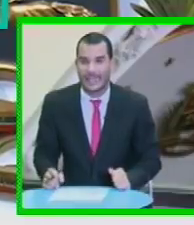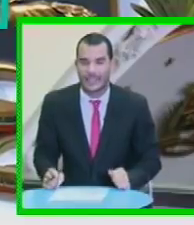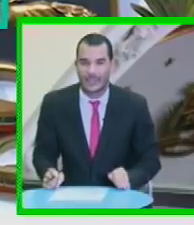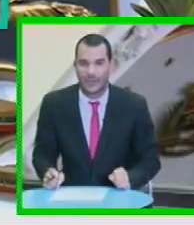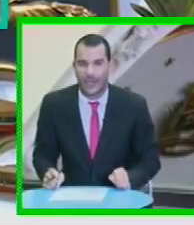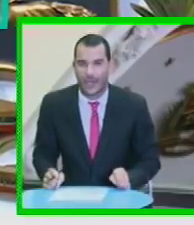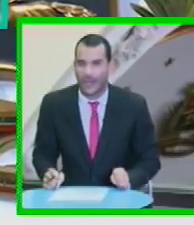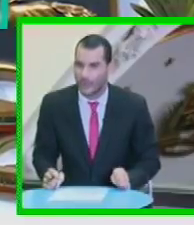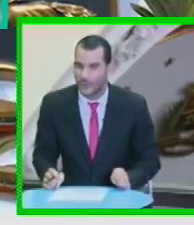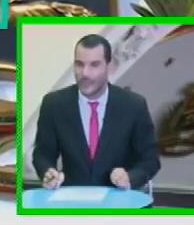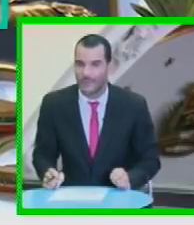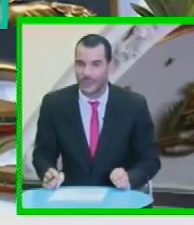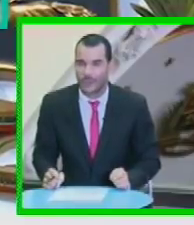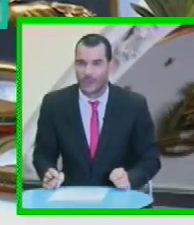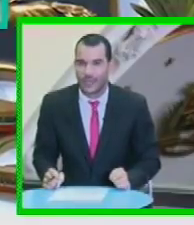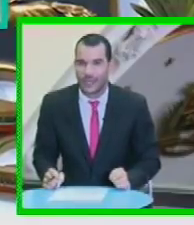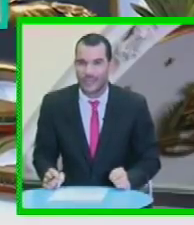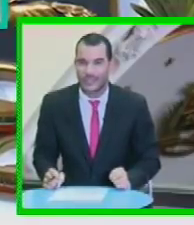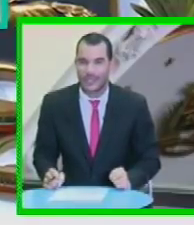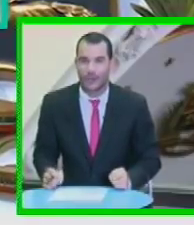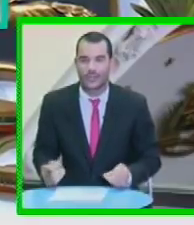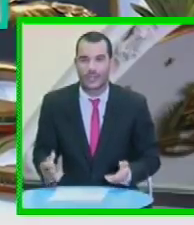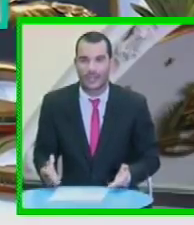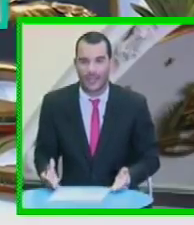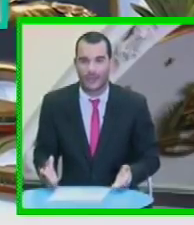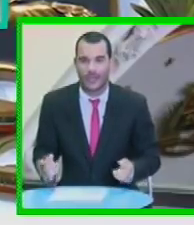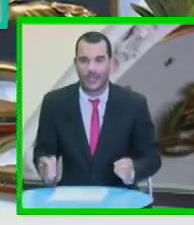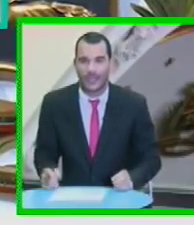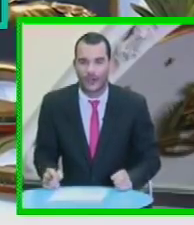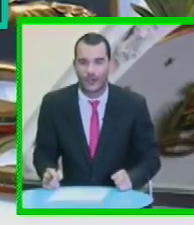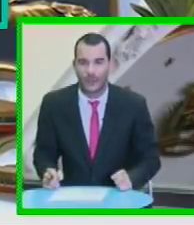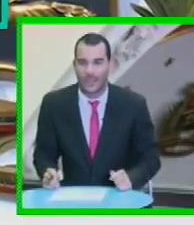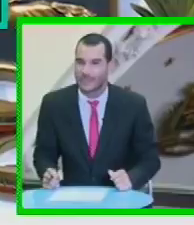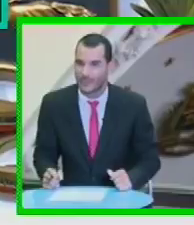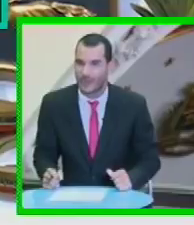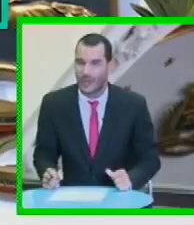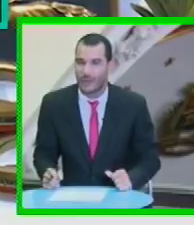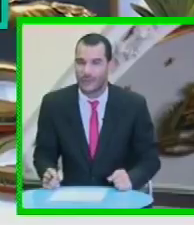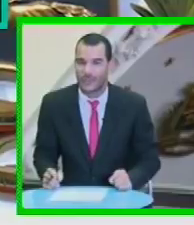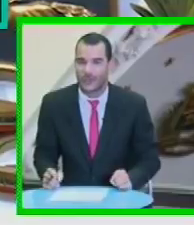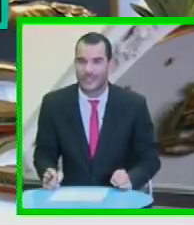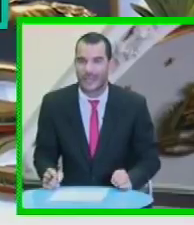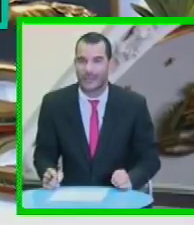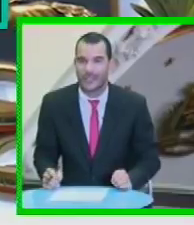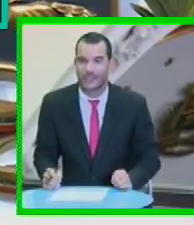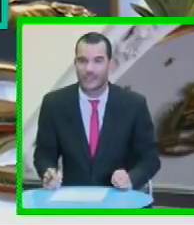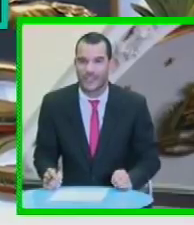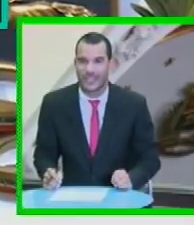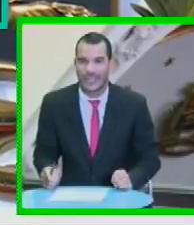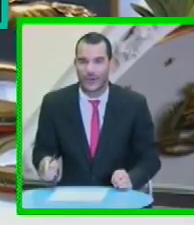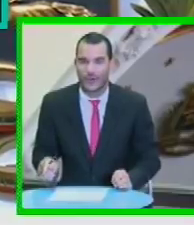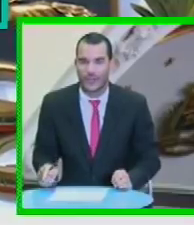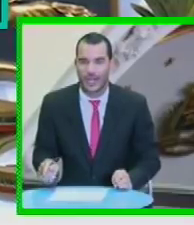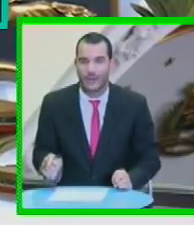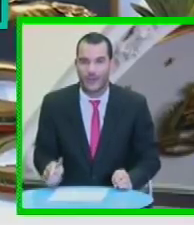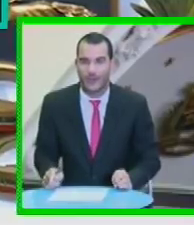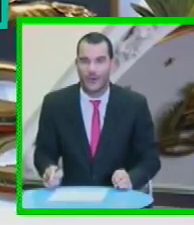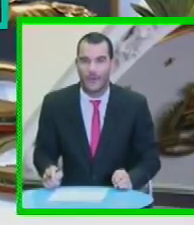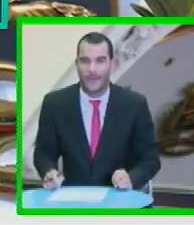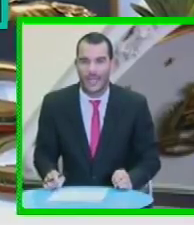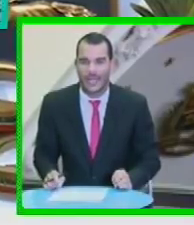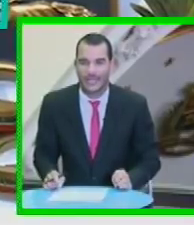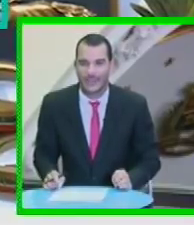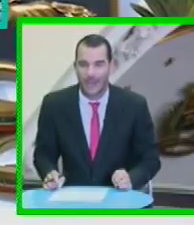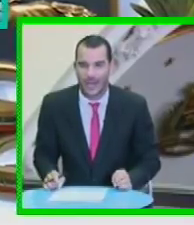legal que sin duda alguna busca seguir contrarrestando la guerra económica estimulada por sectores adversos contra el